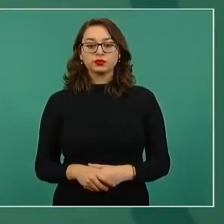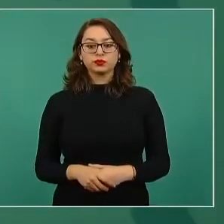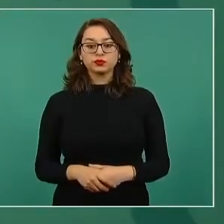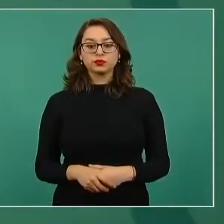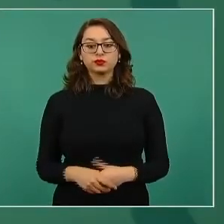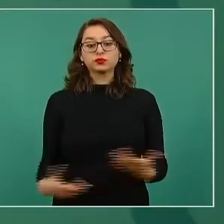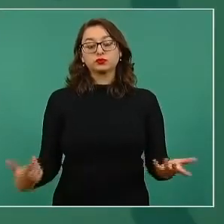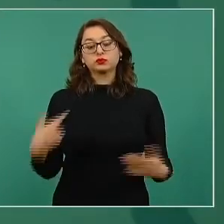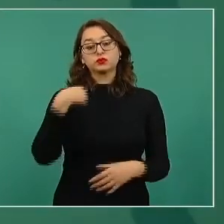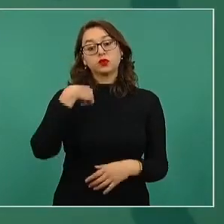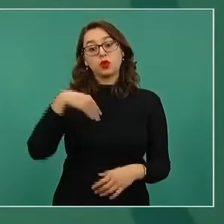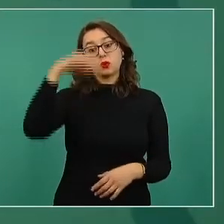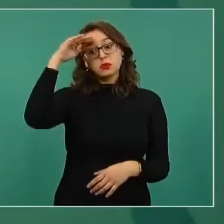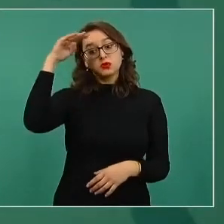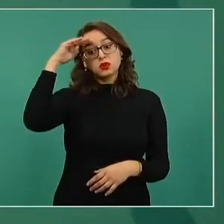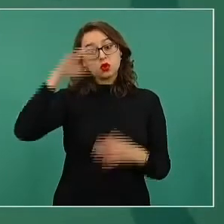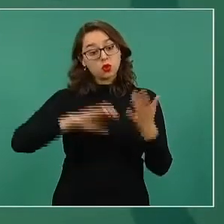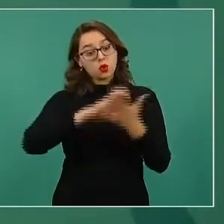contratos